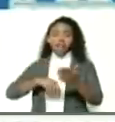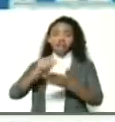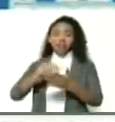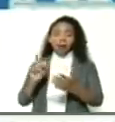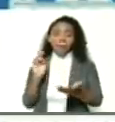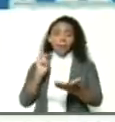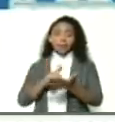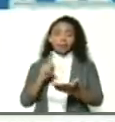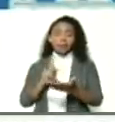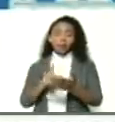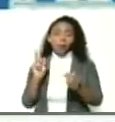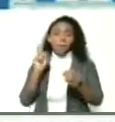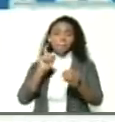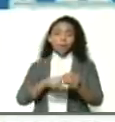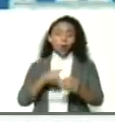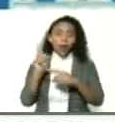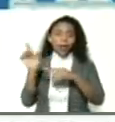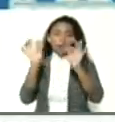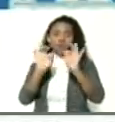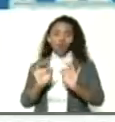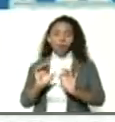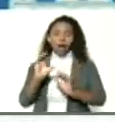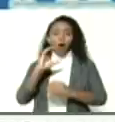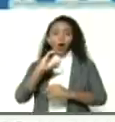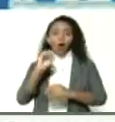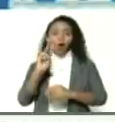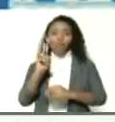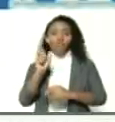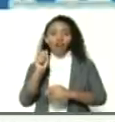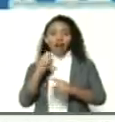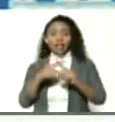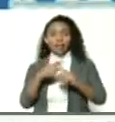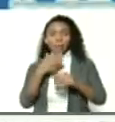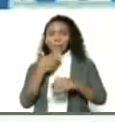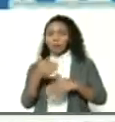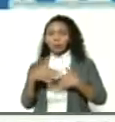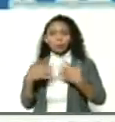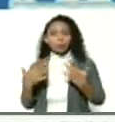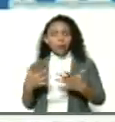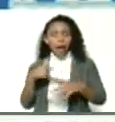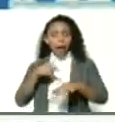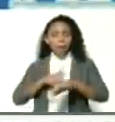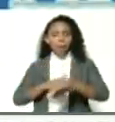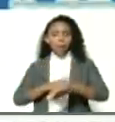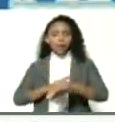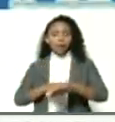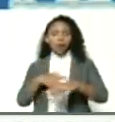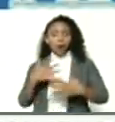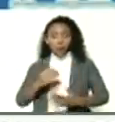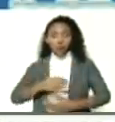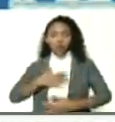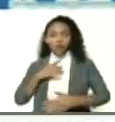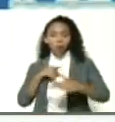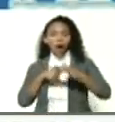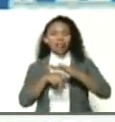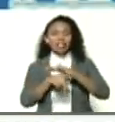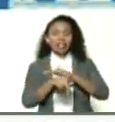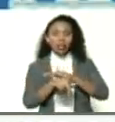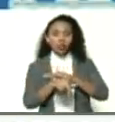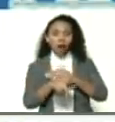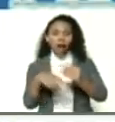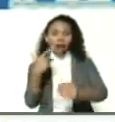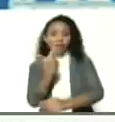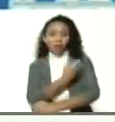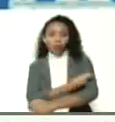incorpora en este mecanismo que permitía para el momento que pudiésemos acceder a